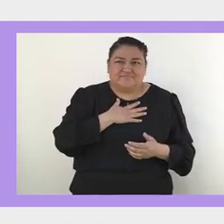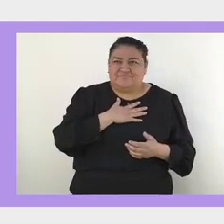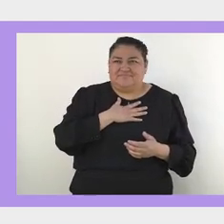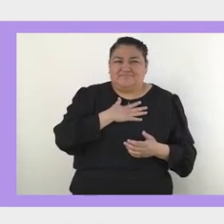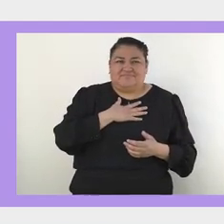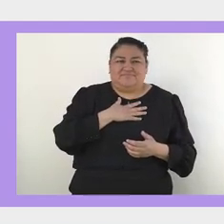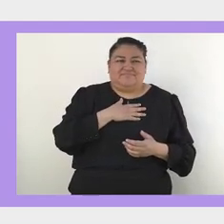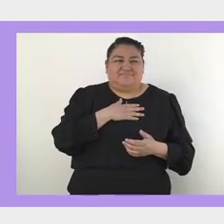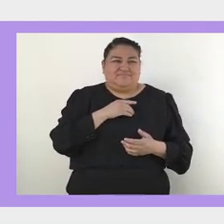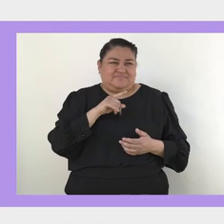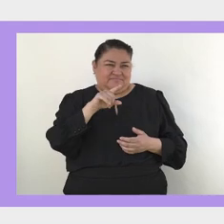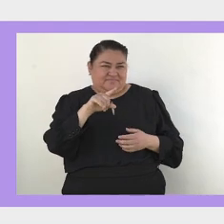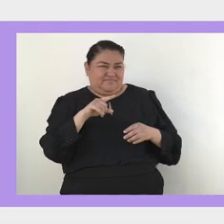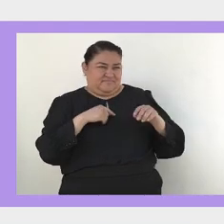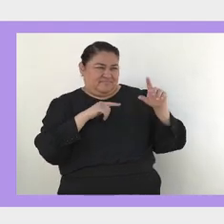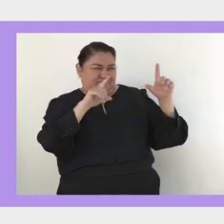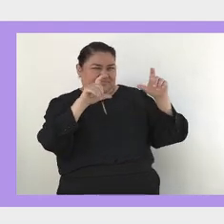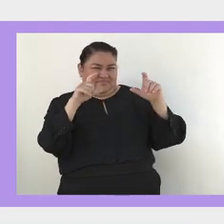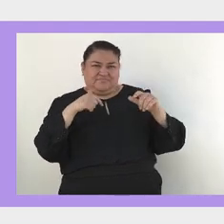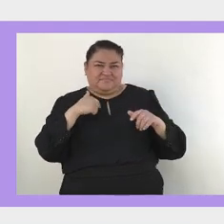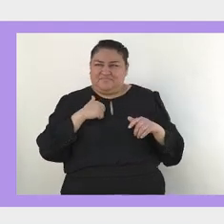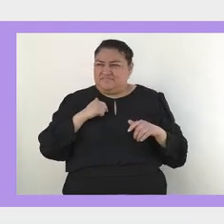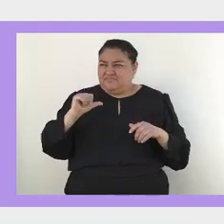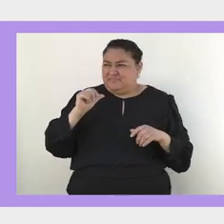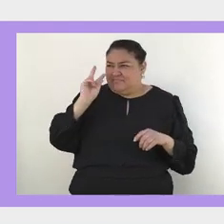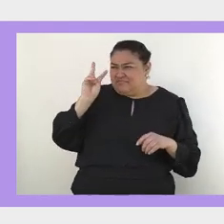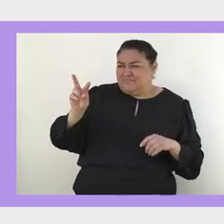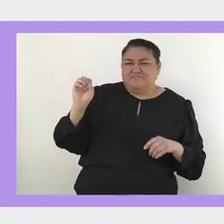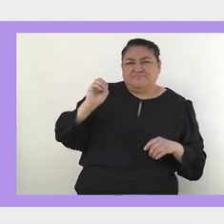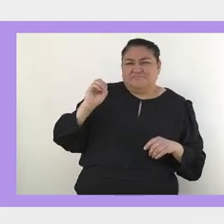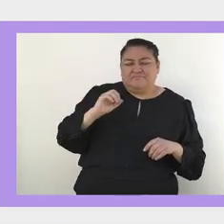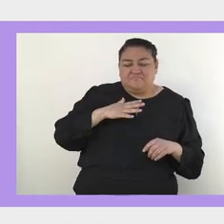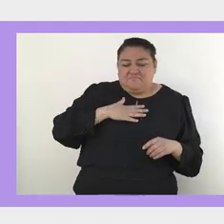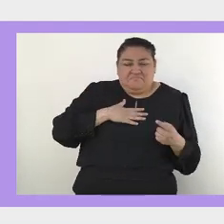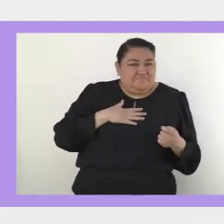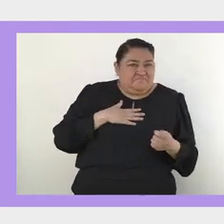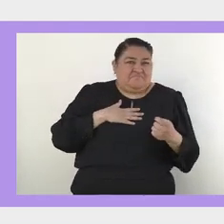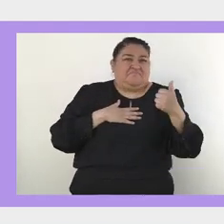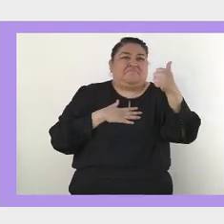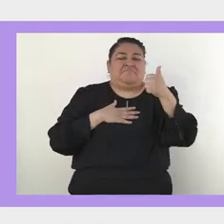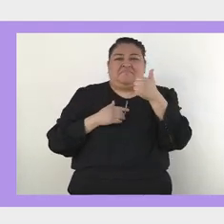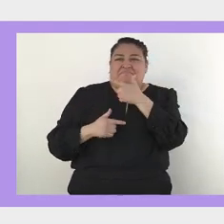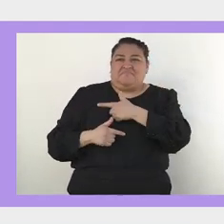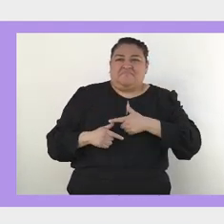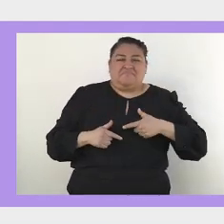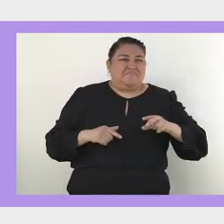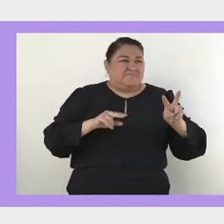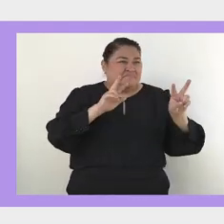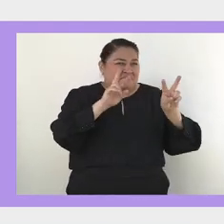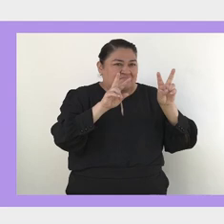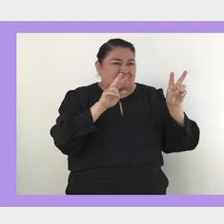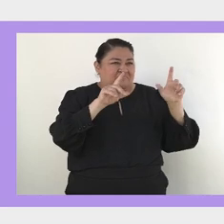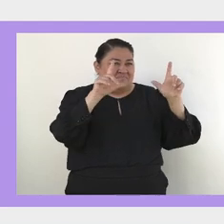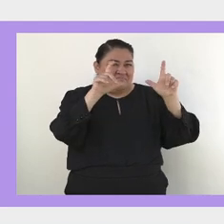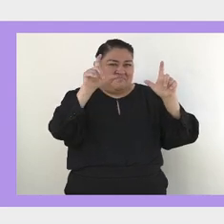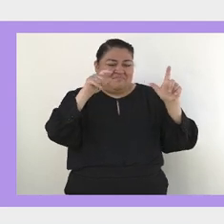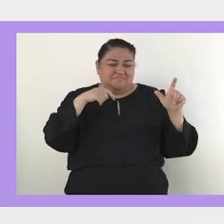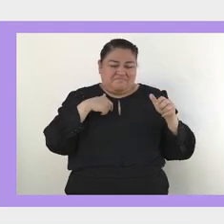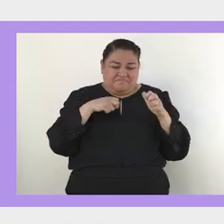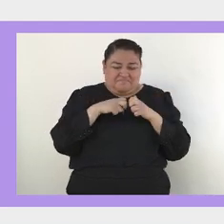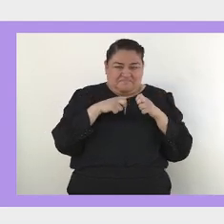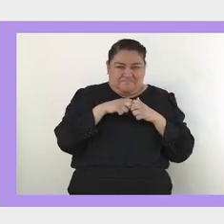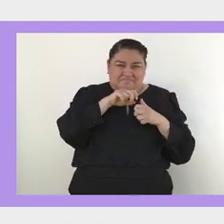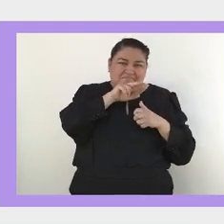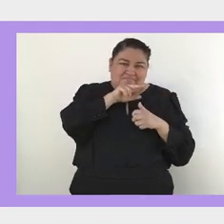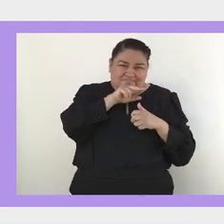ahí enfrente y toma fotos y hace lo mismo que yo entonces para mí también es como esta primera vez y obviamente que estoy nerviosa pero pues